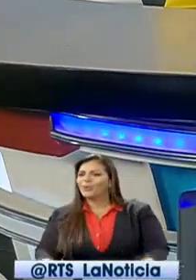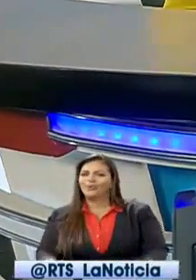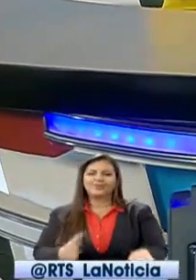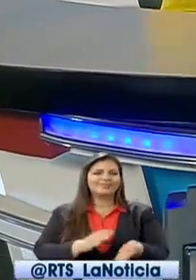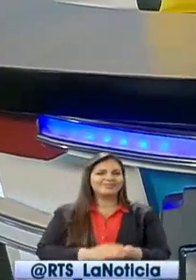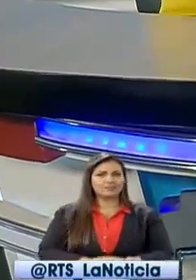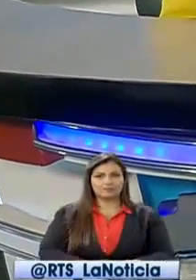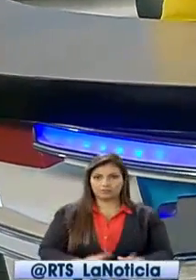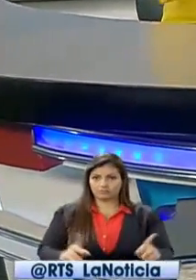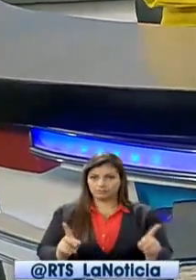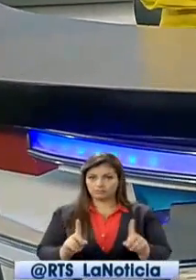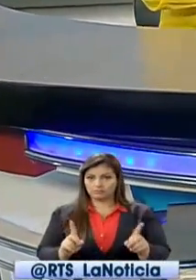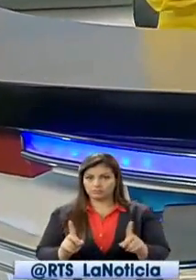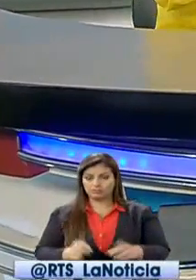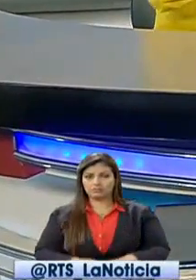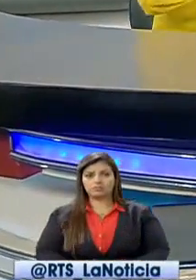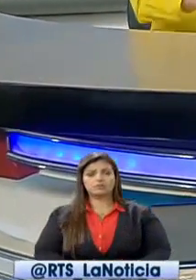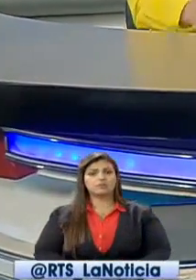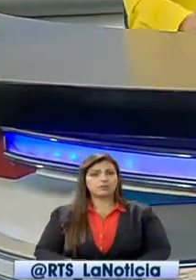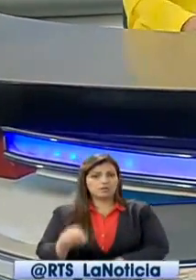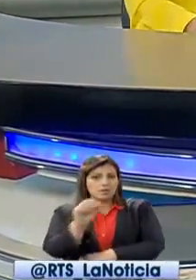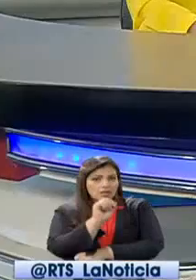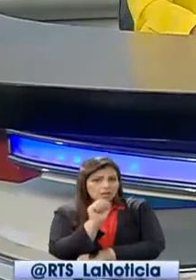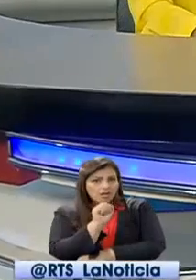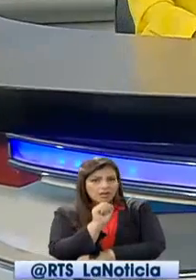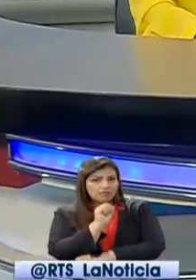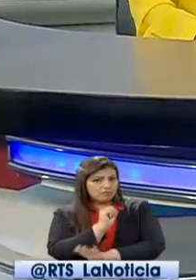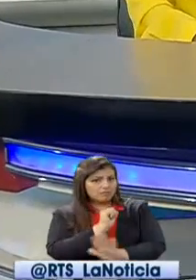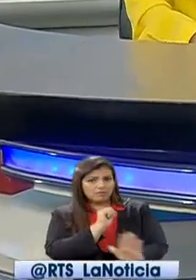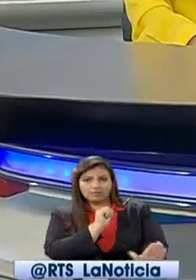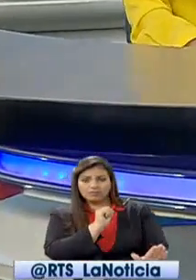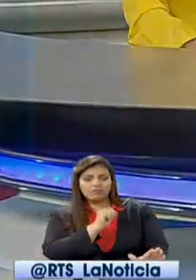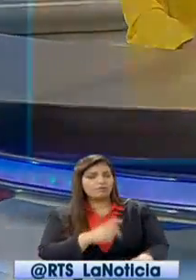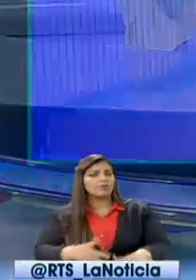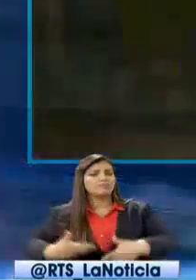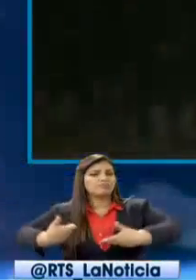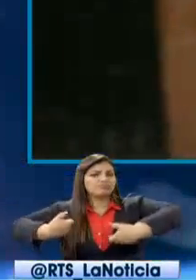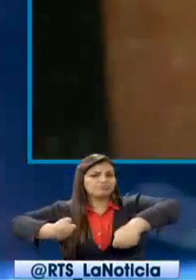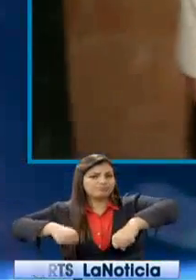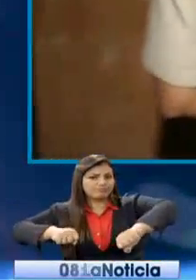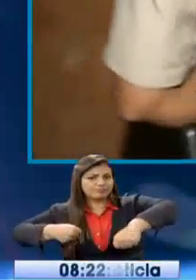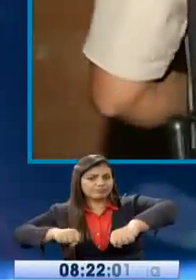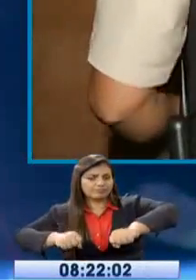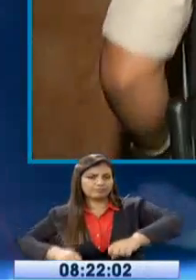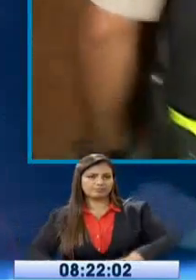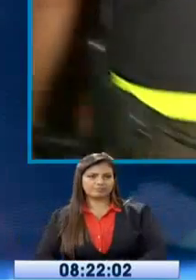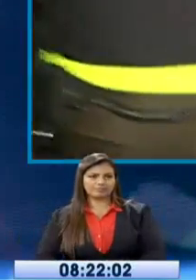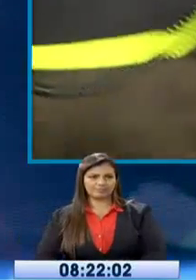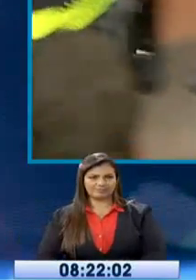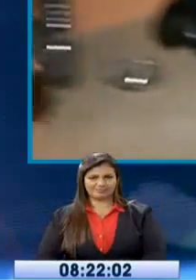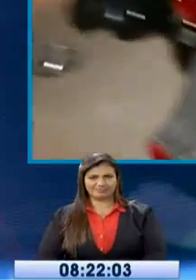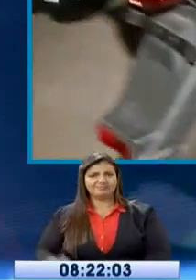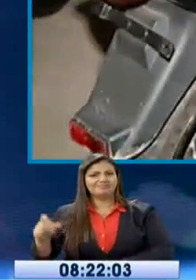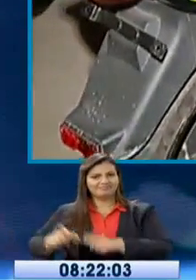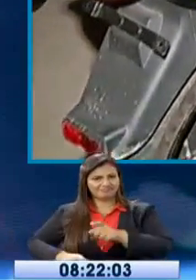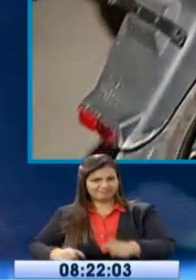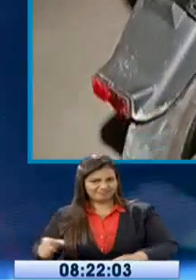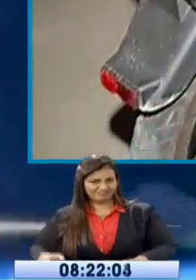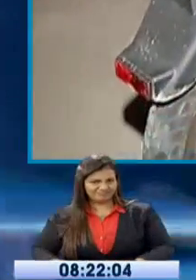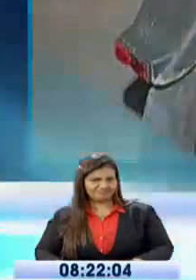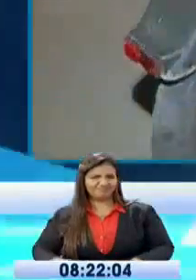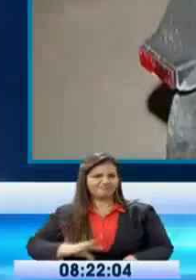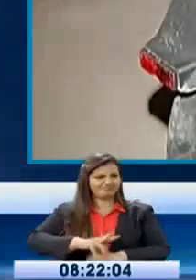son desmantelados y desguazados, sino también las motocicletas. Motos, ahora hay muchos delincuentes que andan en moto robada. Ajá. De ahí